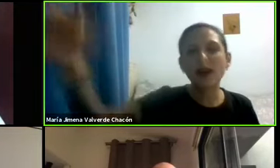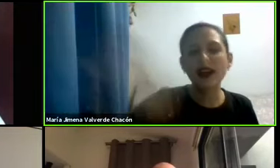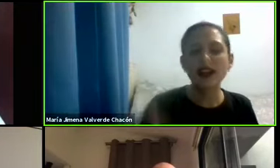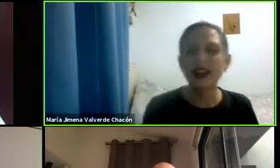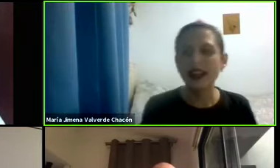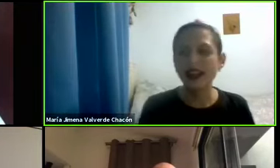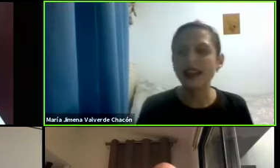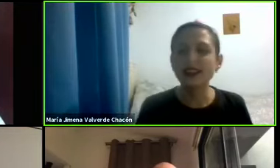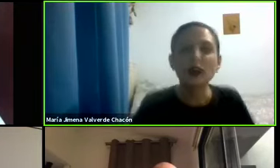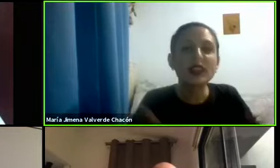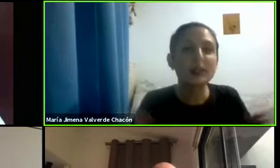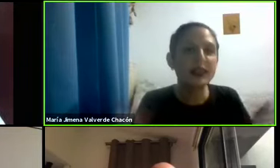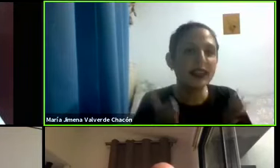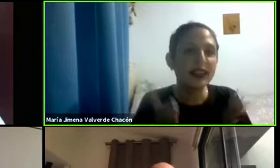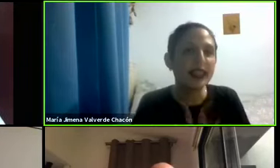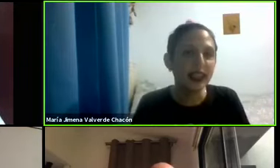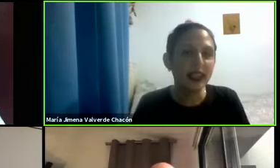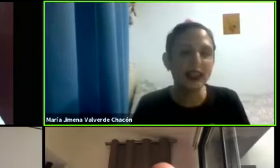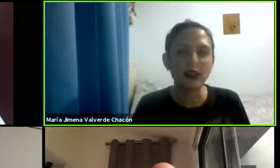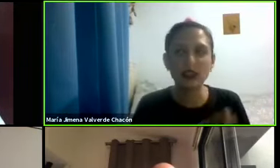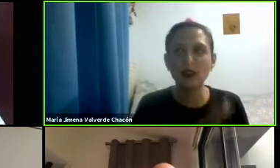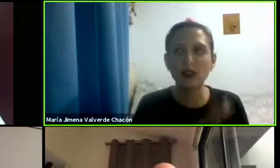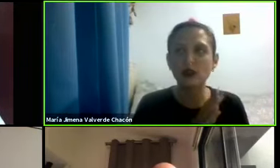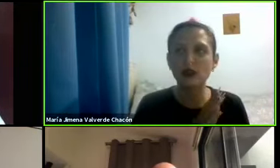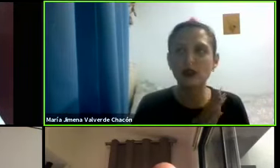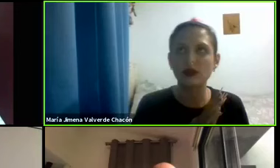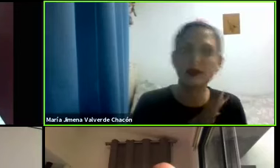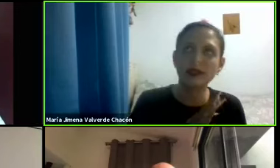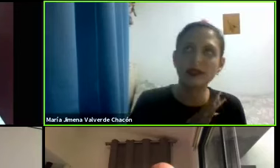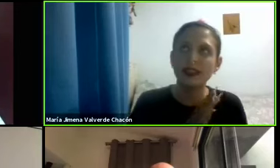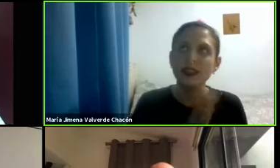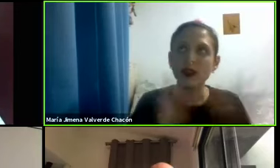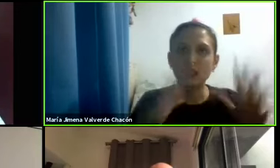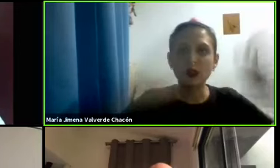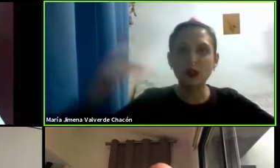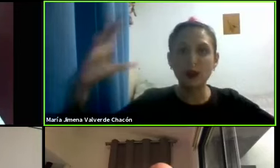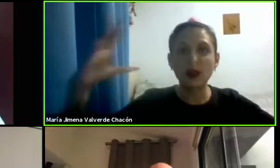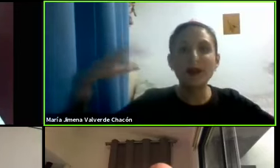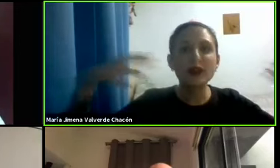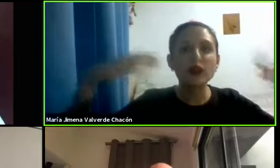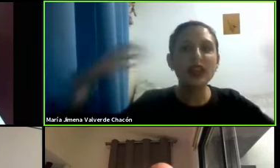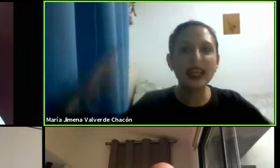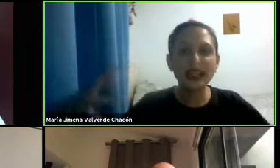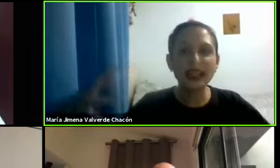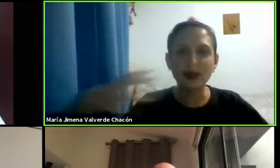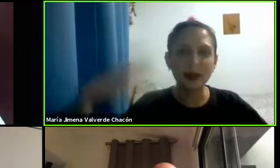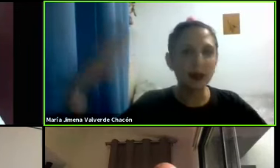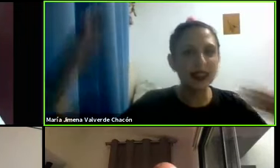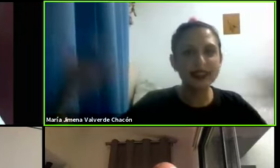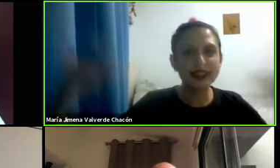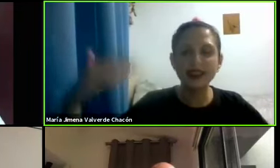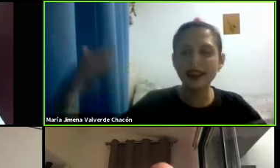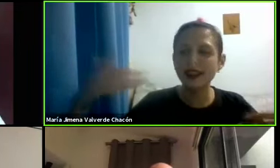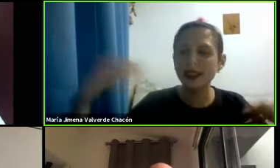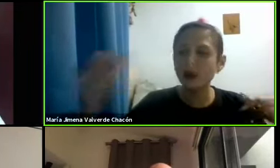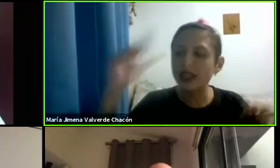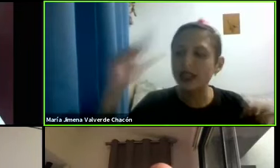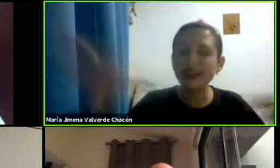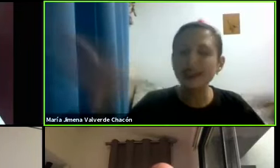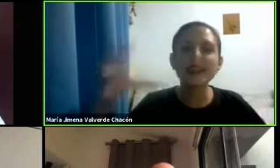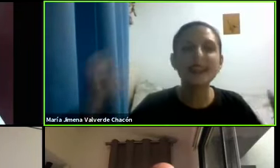europa estas cosas pasan aquí y los y los digo los los problemas sociales aunque puedan ser